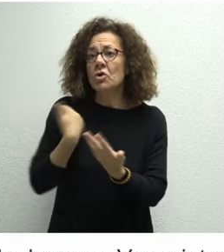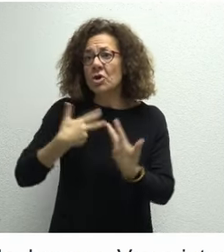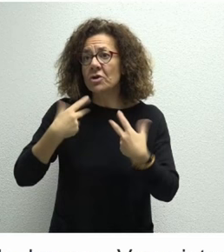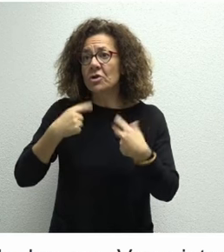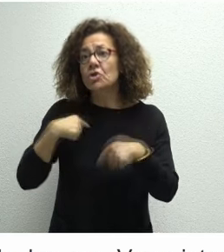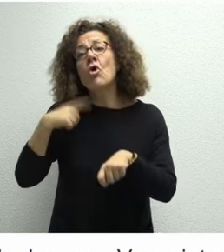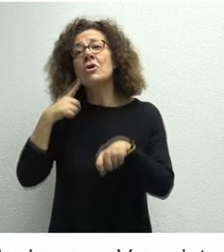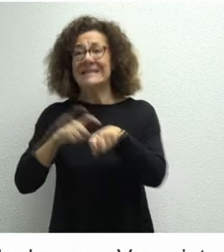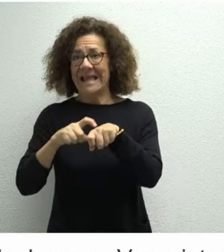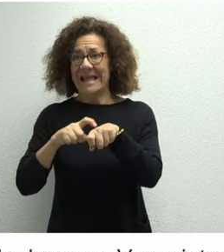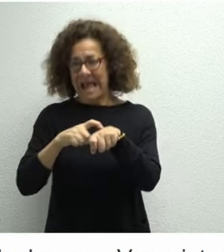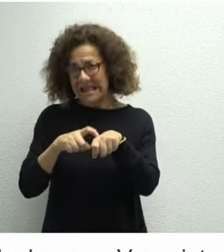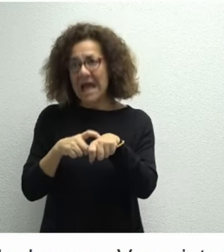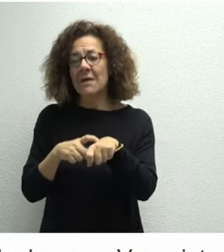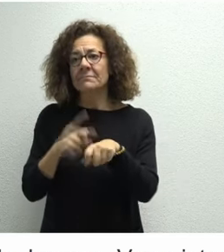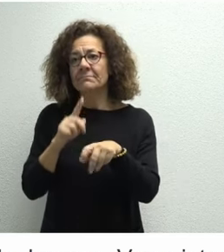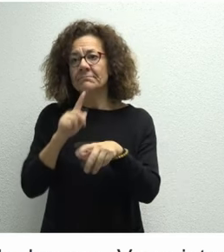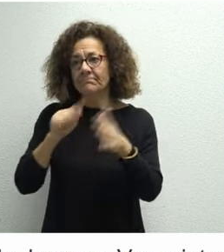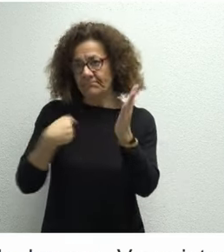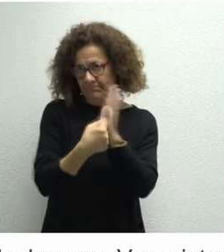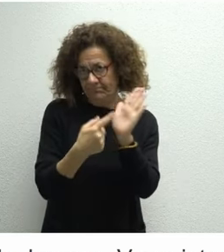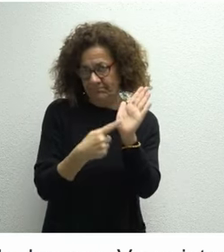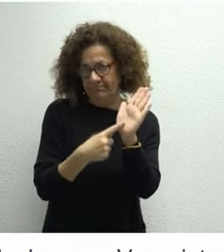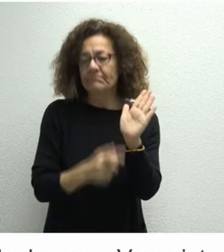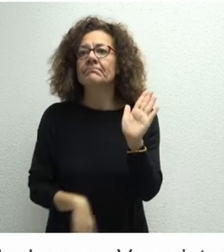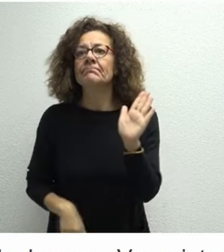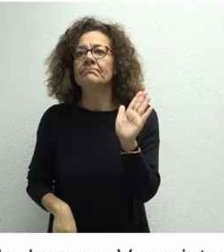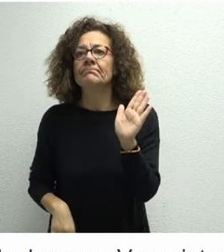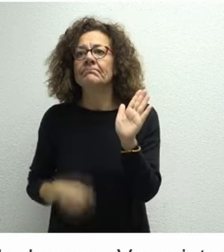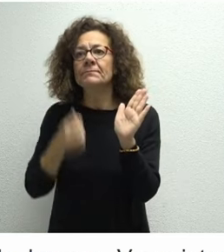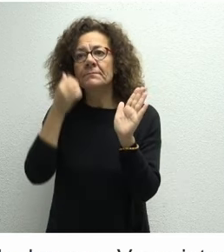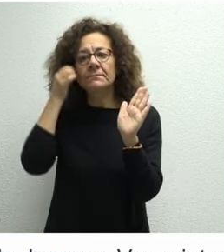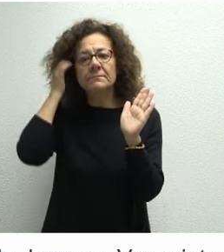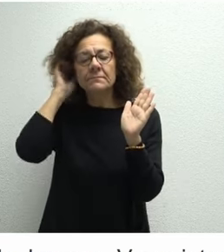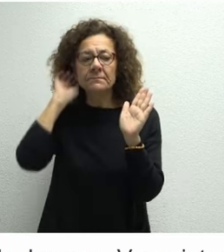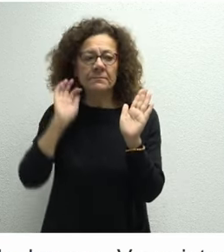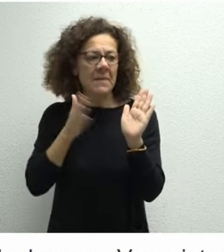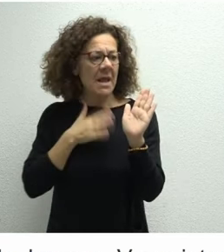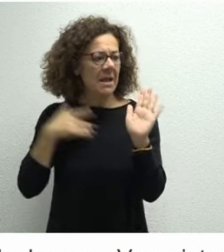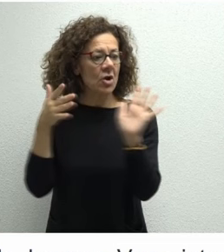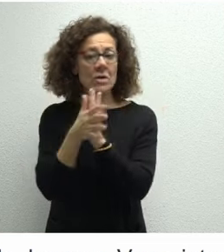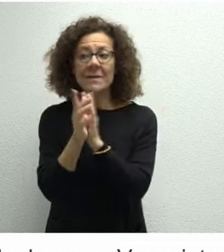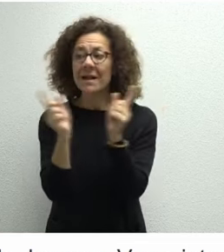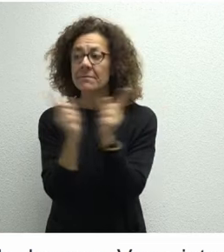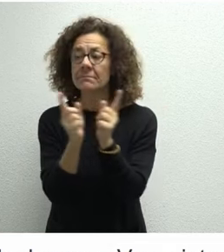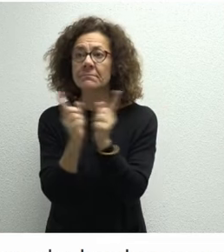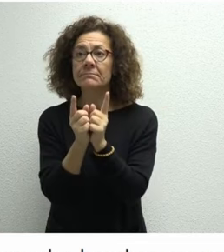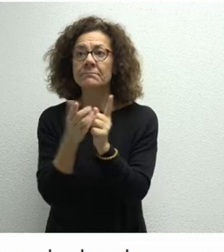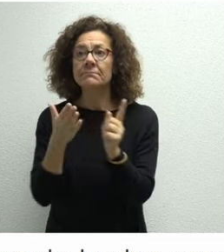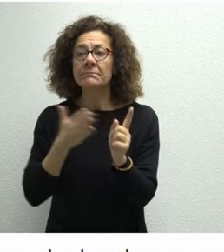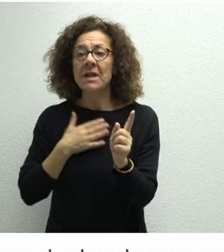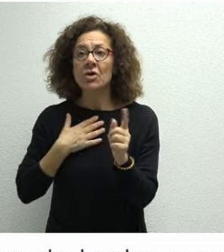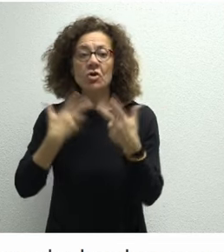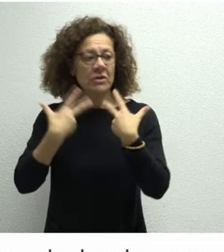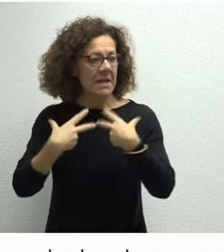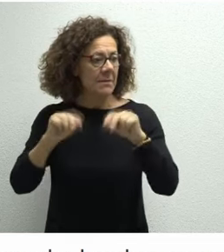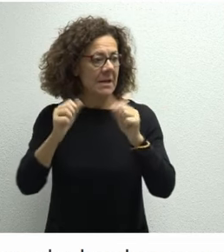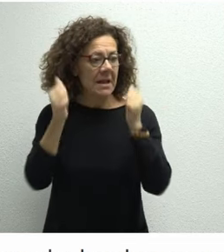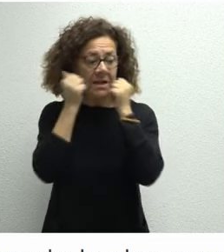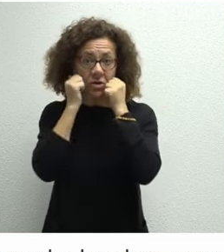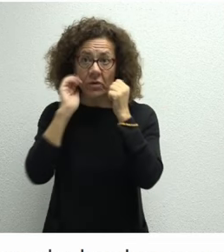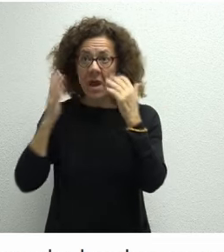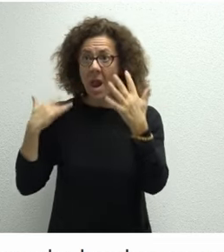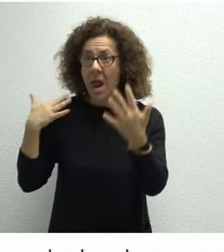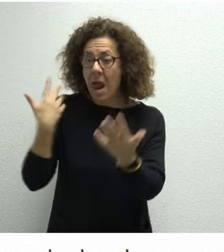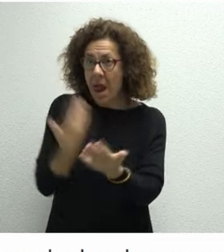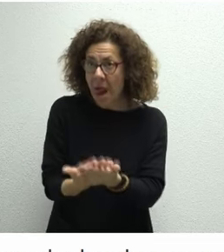Bueno yo soy psiquiatra como pone ahí eh Y quiero contar un poquito pues mi trayectoria desde que terminé la residencia hasta el día de